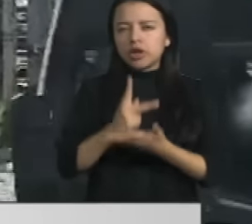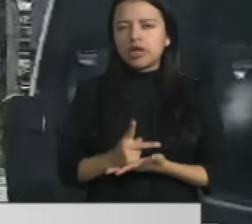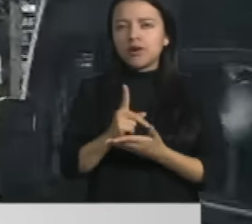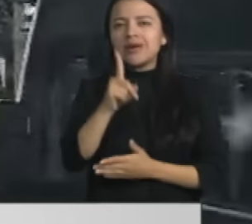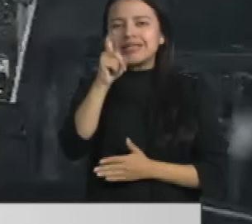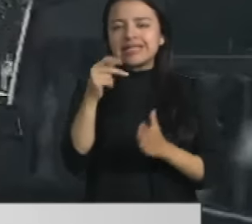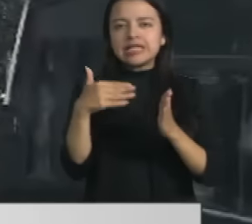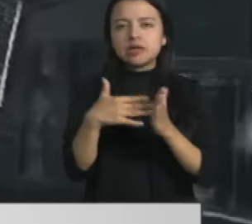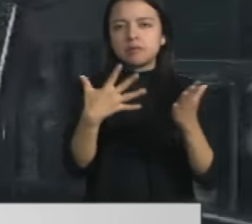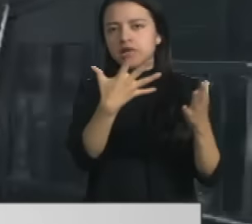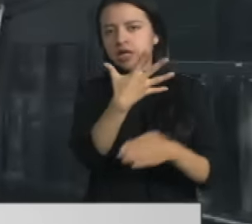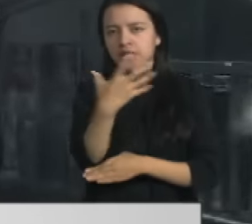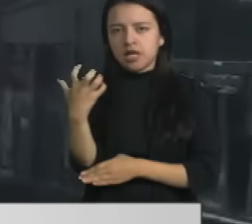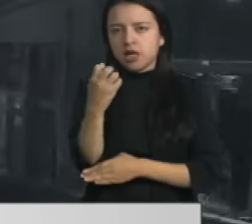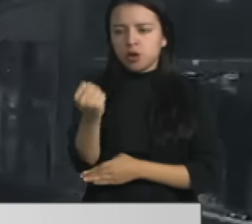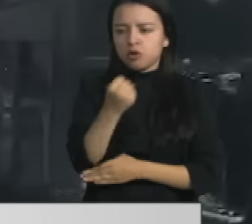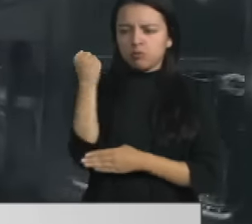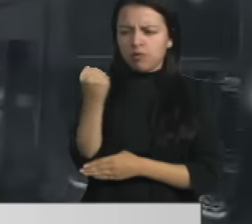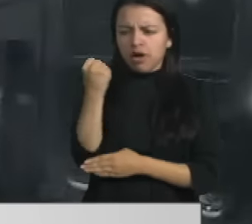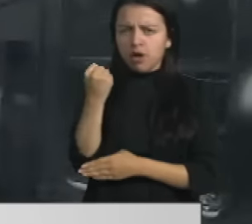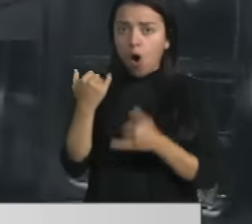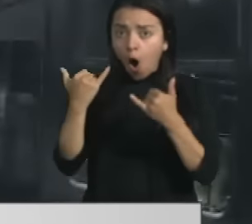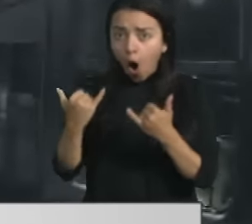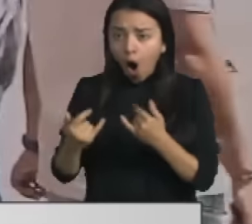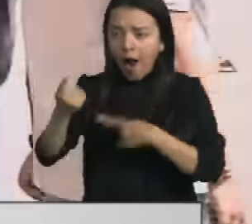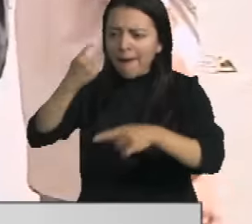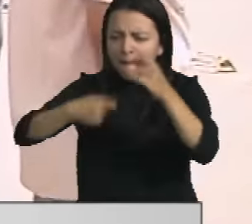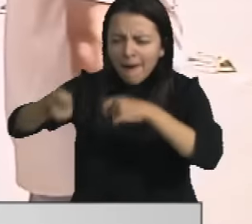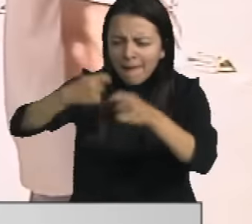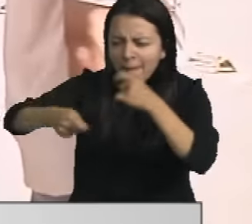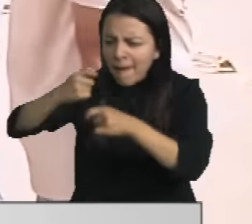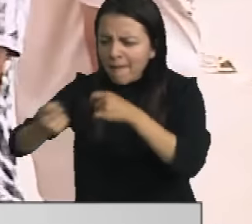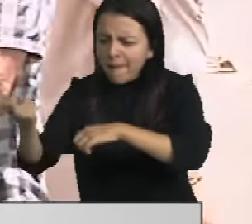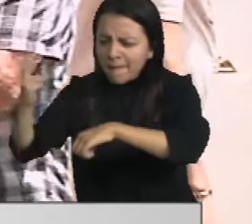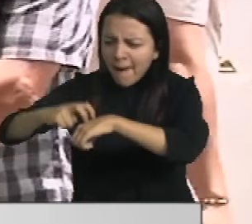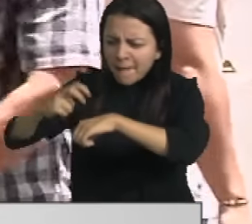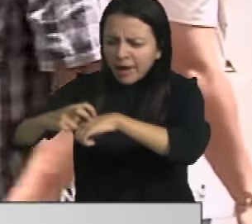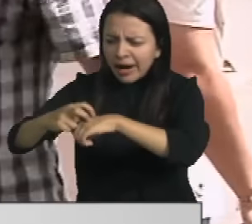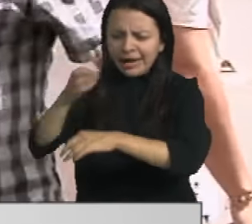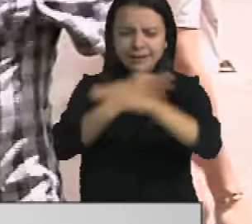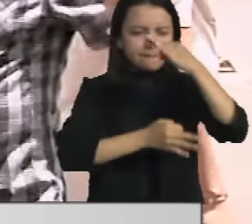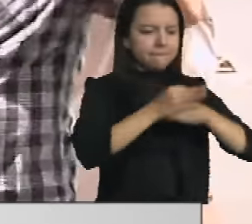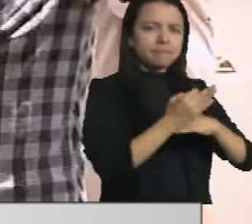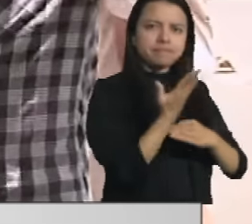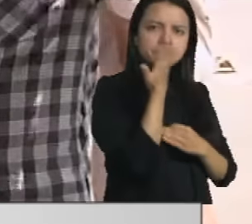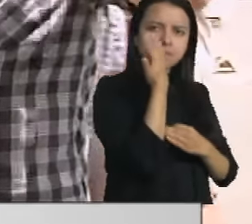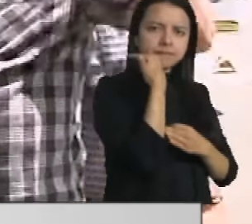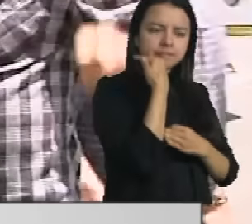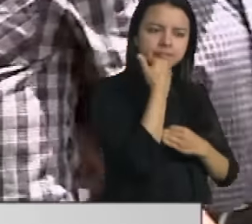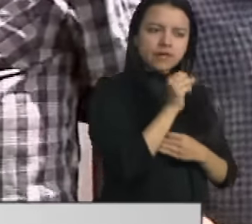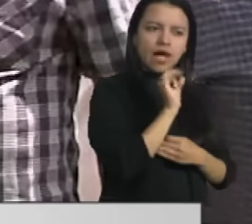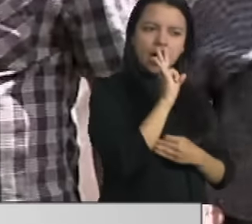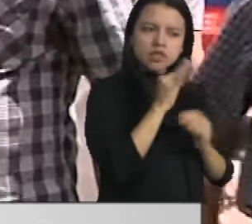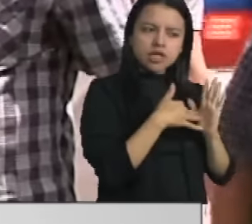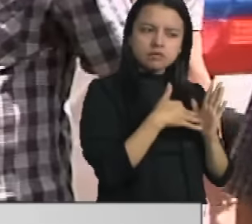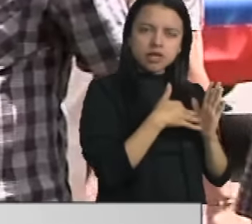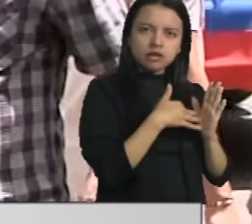6.500 pesos, cuando días atrás de esta movilización se estaba vendiendo el kilo a